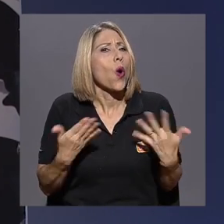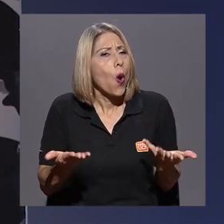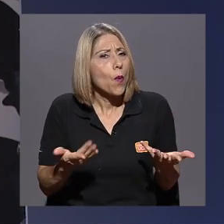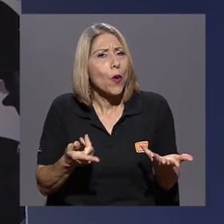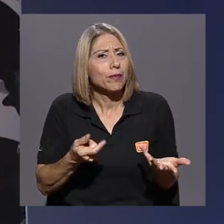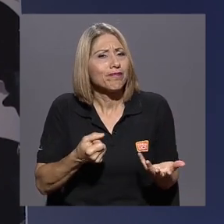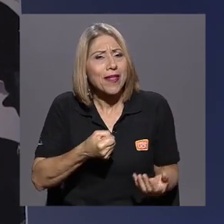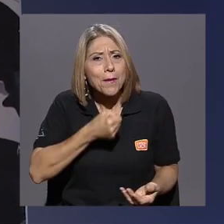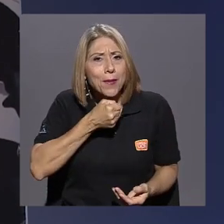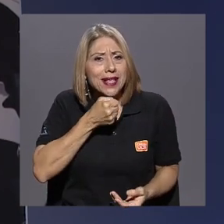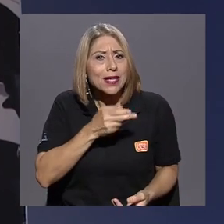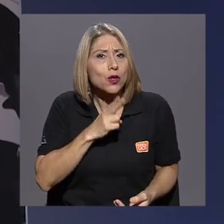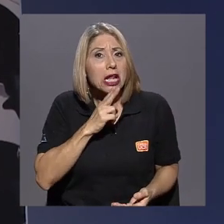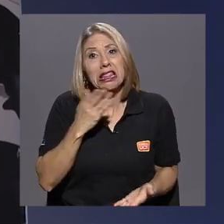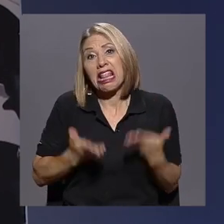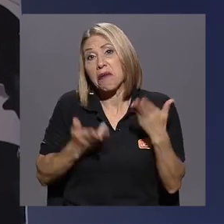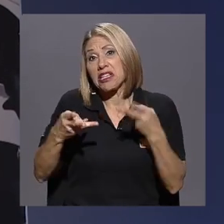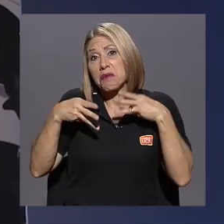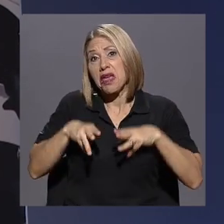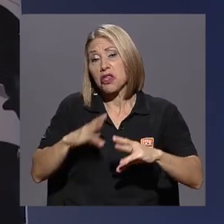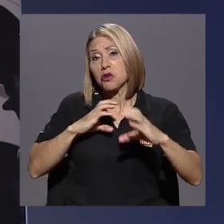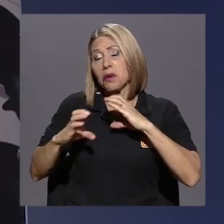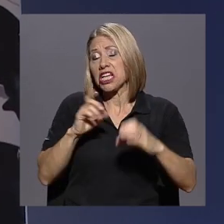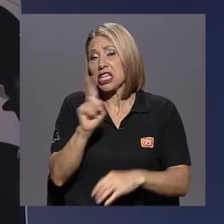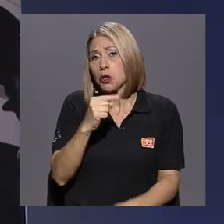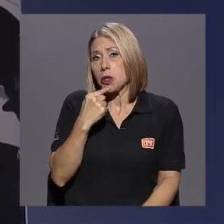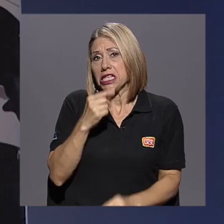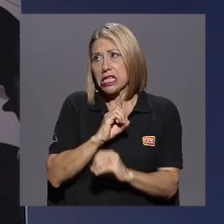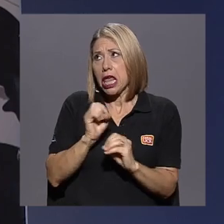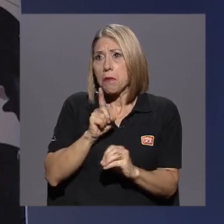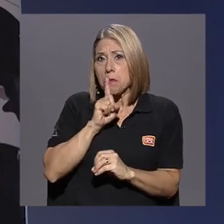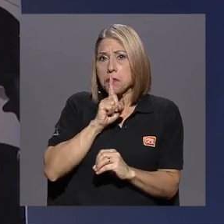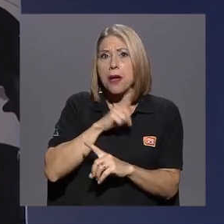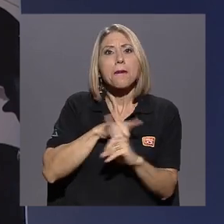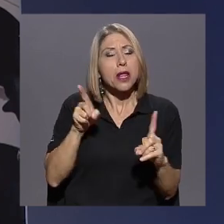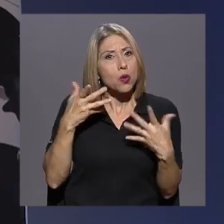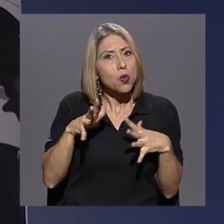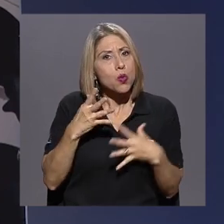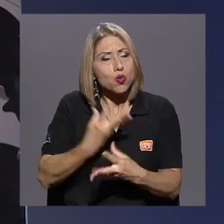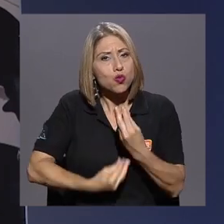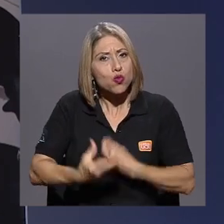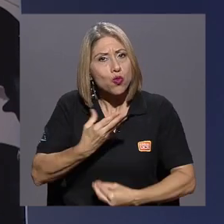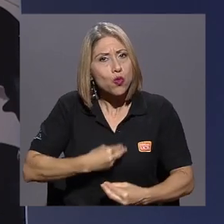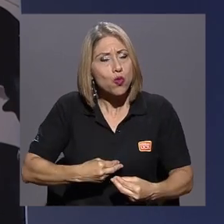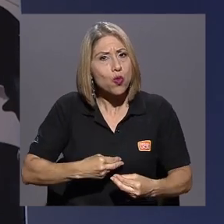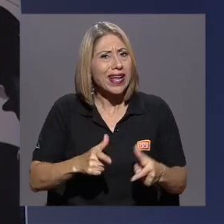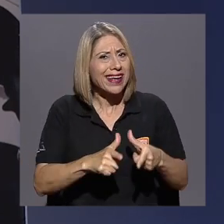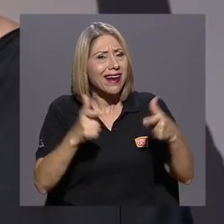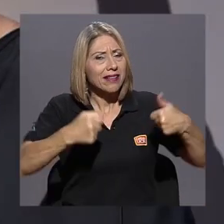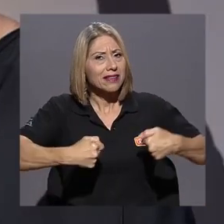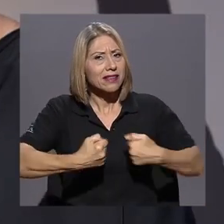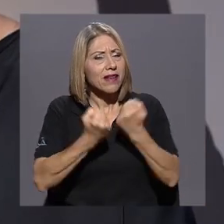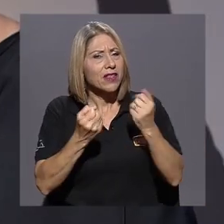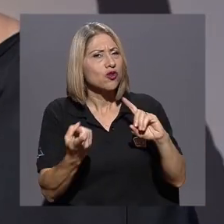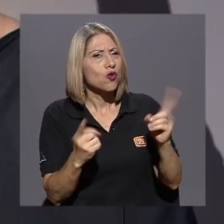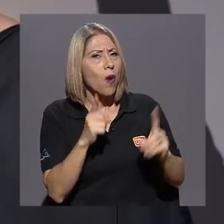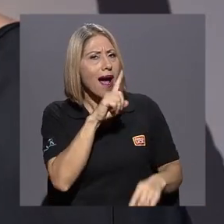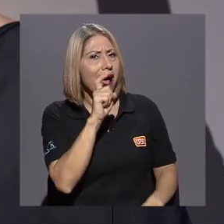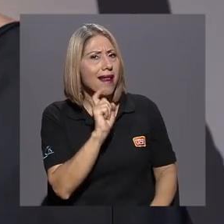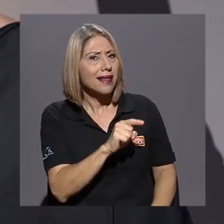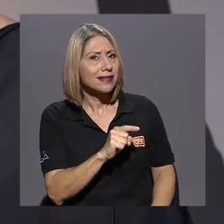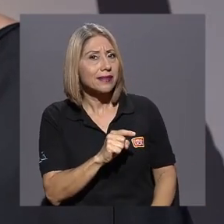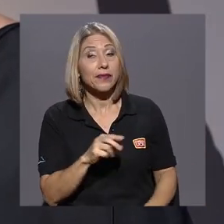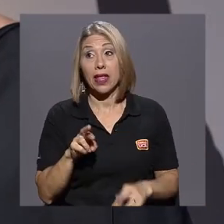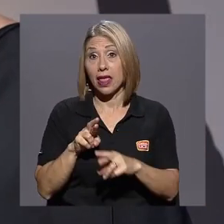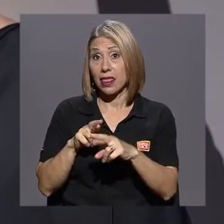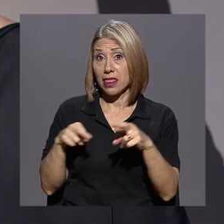hondureña, tal vez los medios comerciales no lo señalan tanto, pero está sufriendo. ¿Cuáles son esos grandes desafíos, doña Nancy? De la